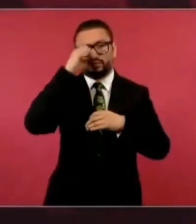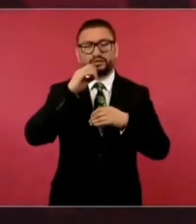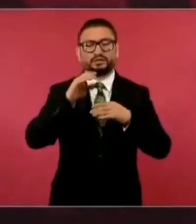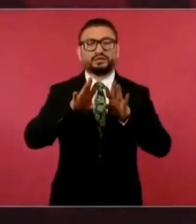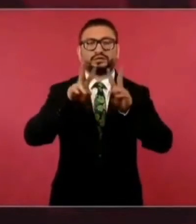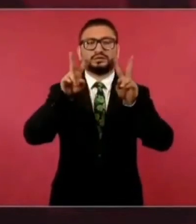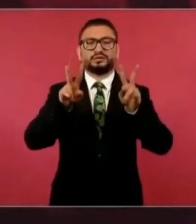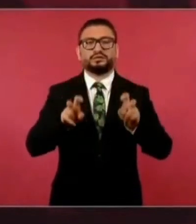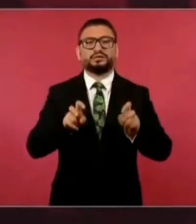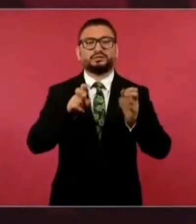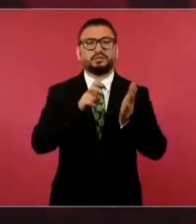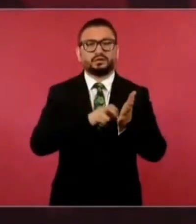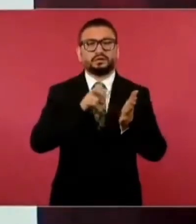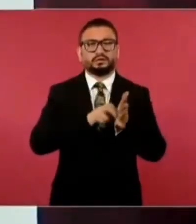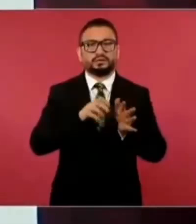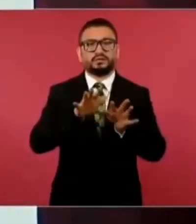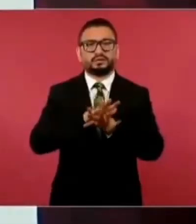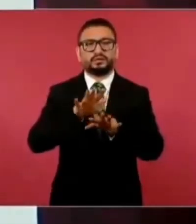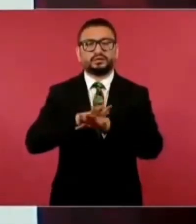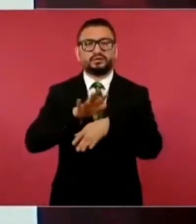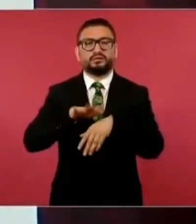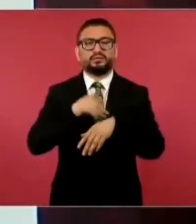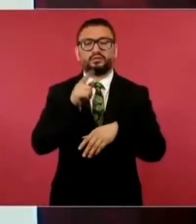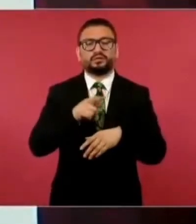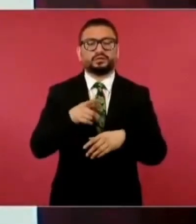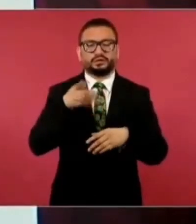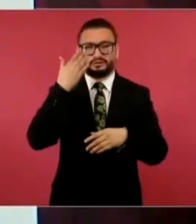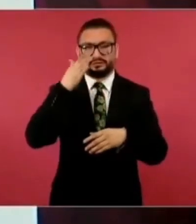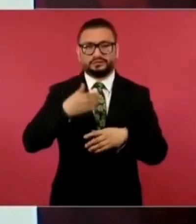reforma del Poder Judicial en México,